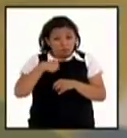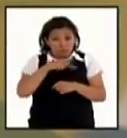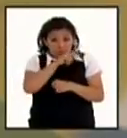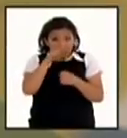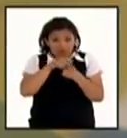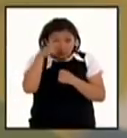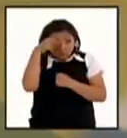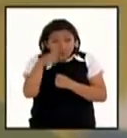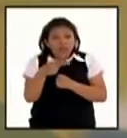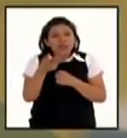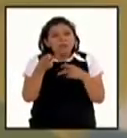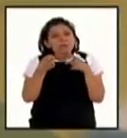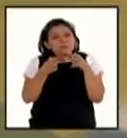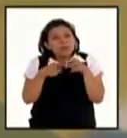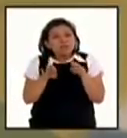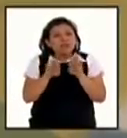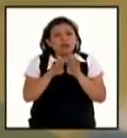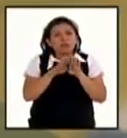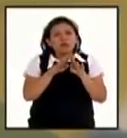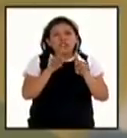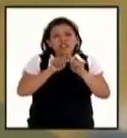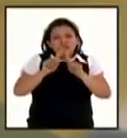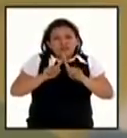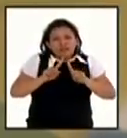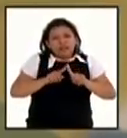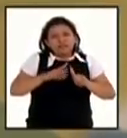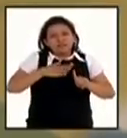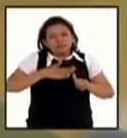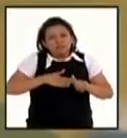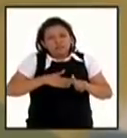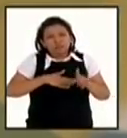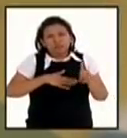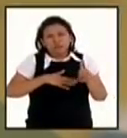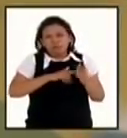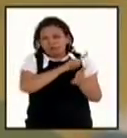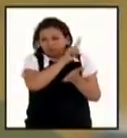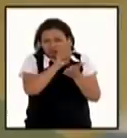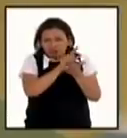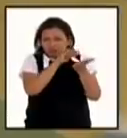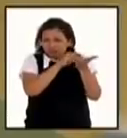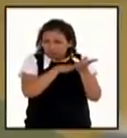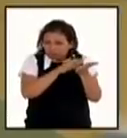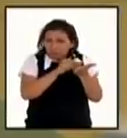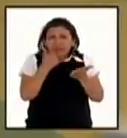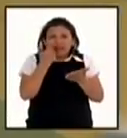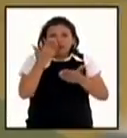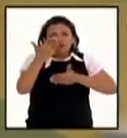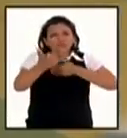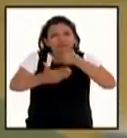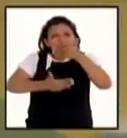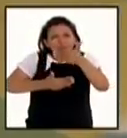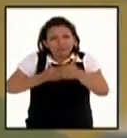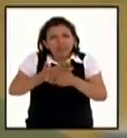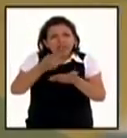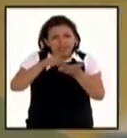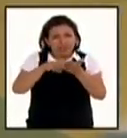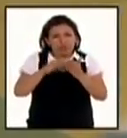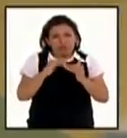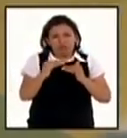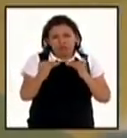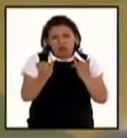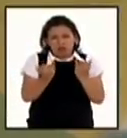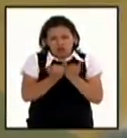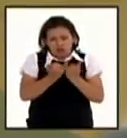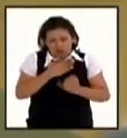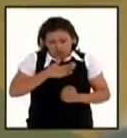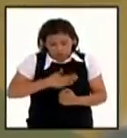un replanteamiento de algunos principios democráticos, estamos intentando como nación avanzar en nuestra democracia. Y bueno, hay